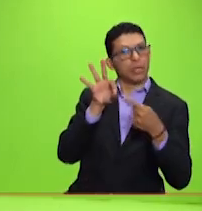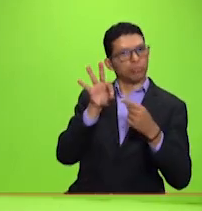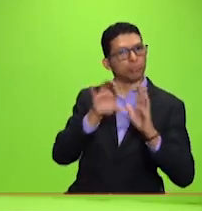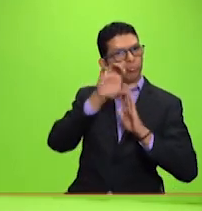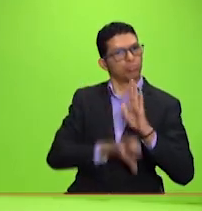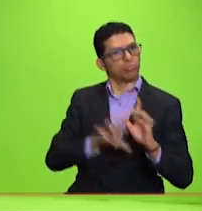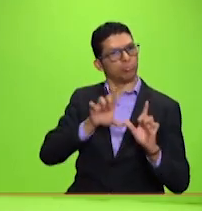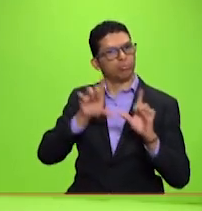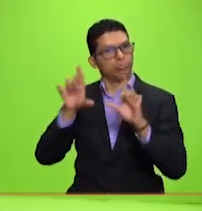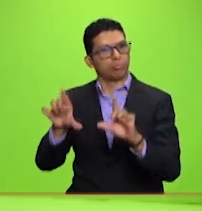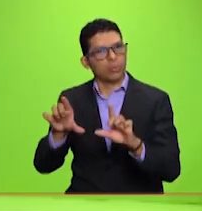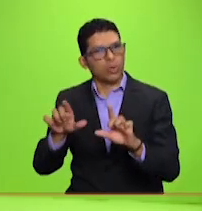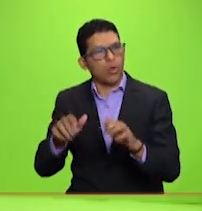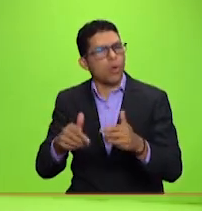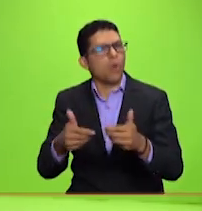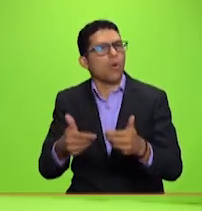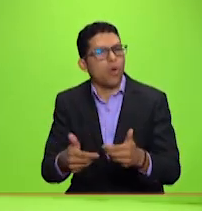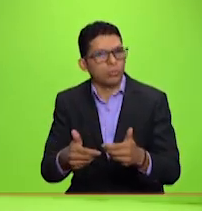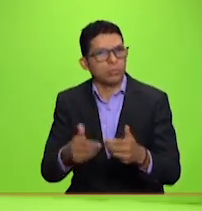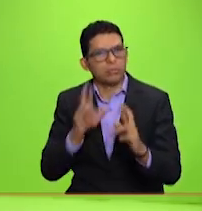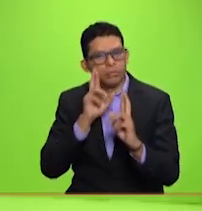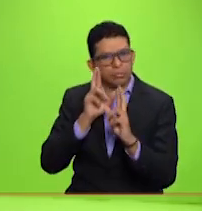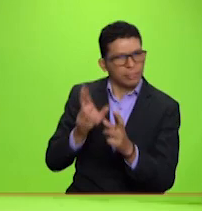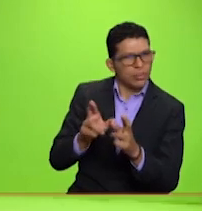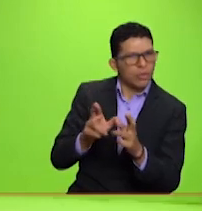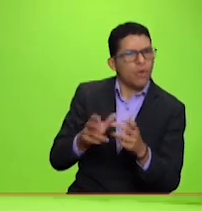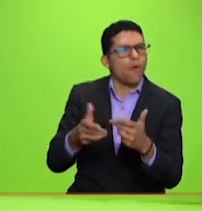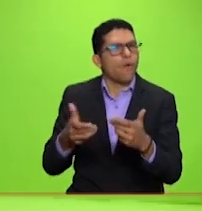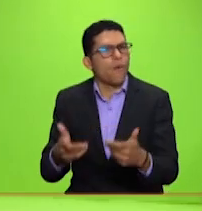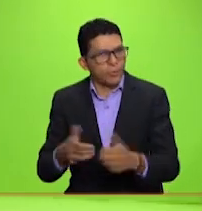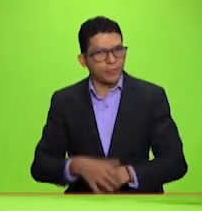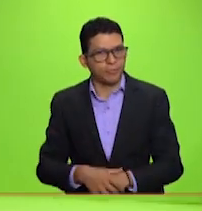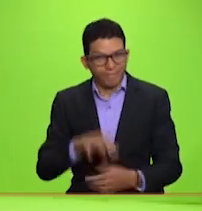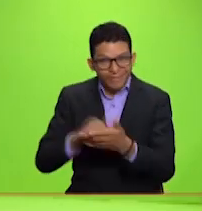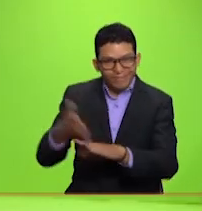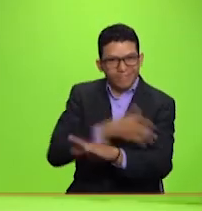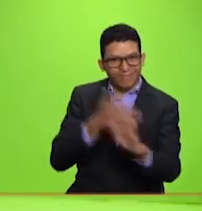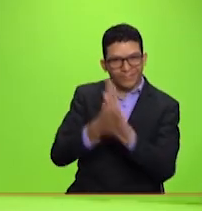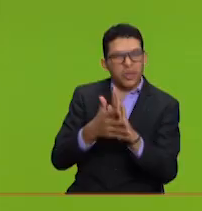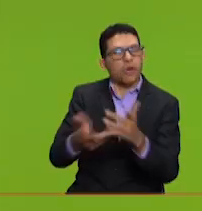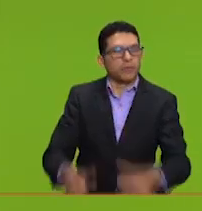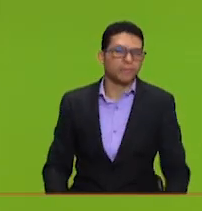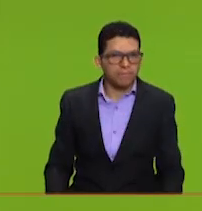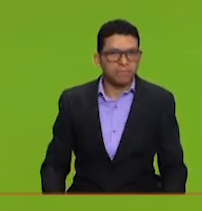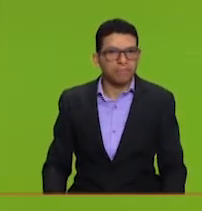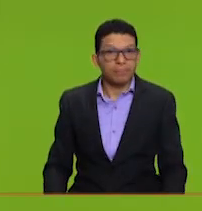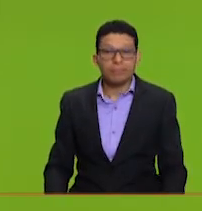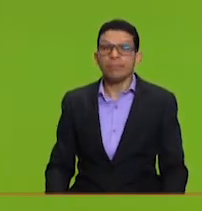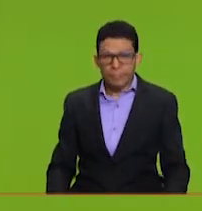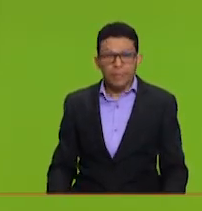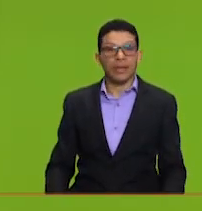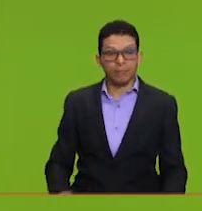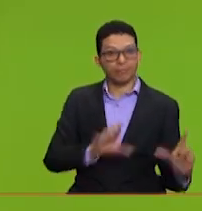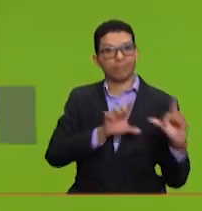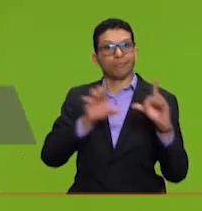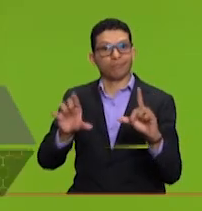final pueda obtener un reconocimiento como el que veíamos justamente en el inicio del programa? Bueno, el reconocimiento